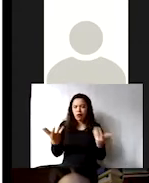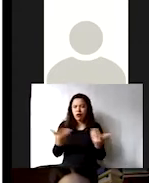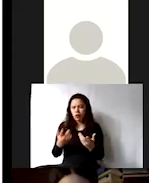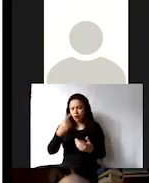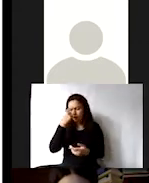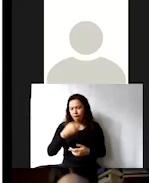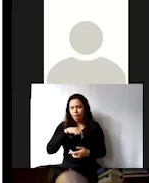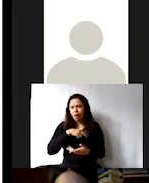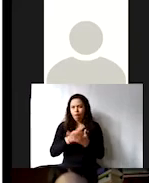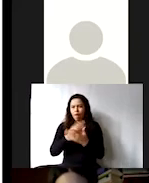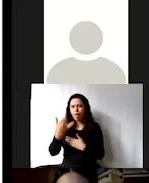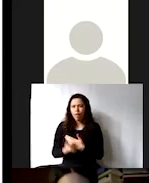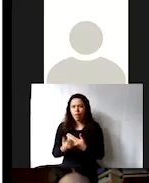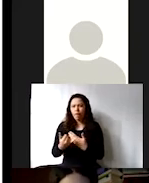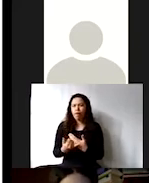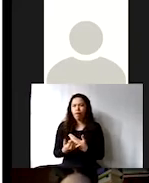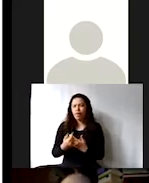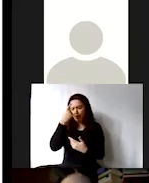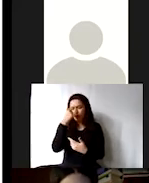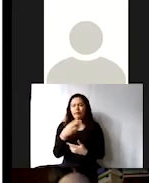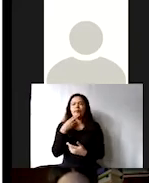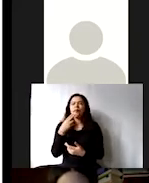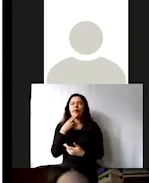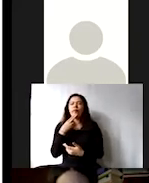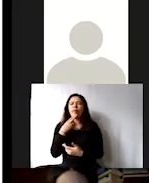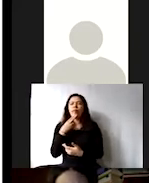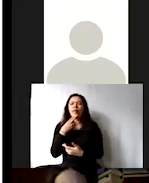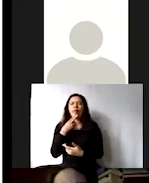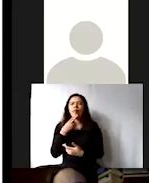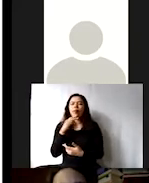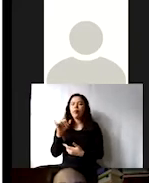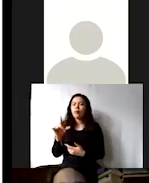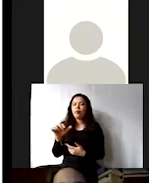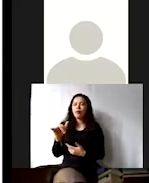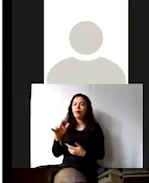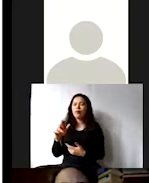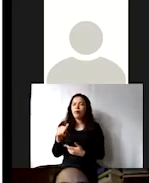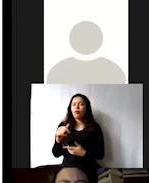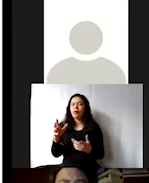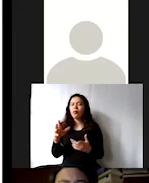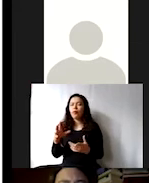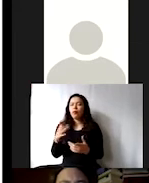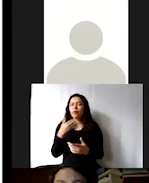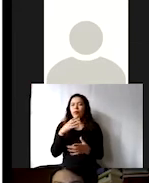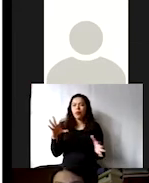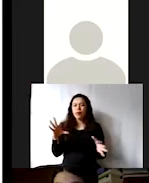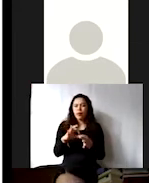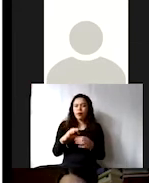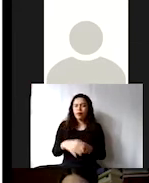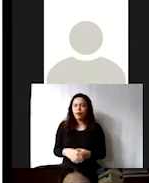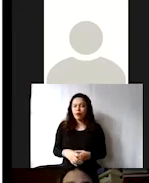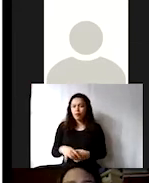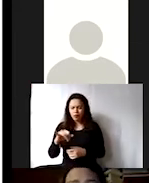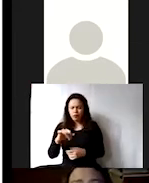nuestro proyecto a través de los usuarios con indicadores muy definidos. No sé si me explico. Sí, sí,